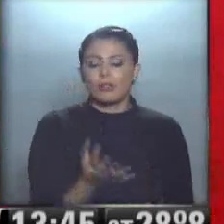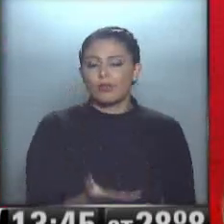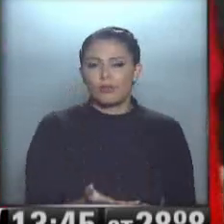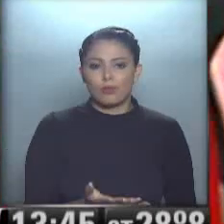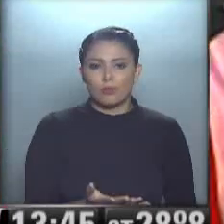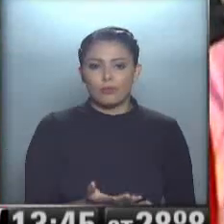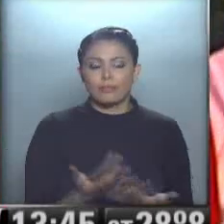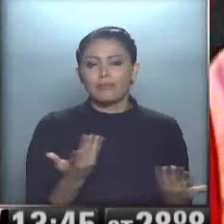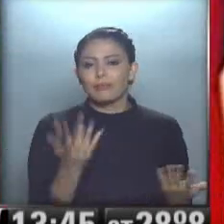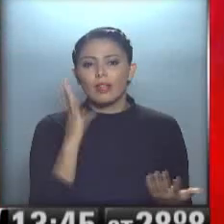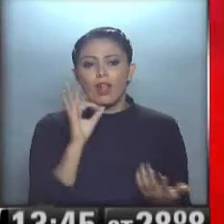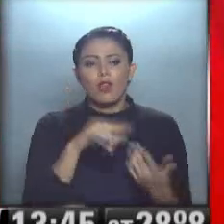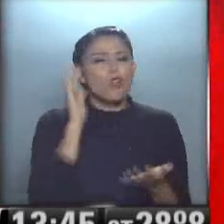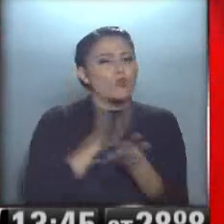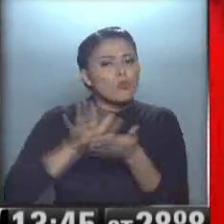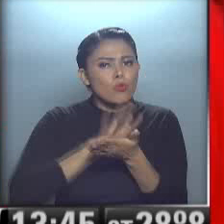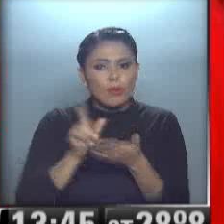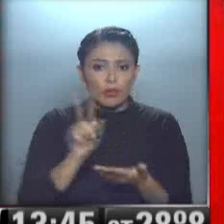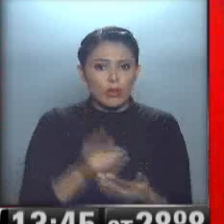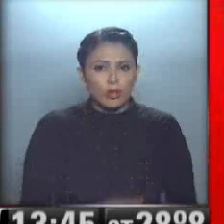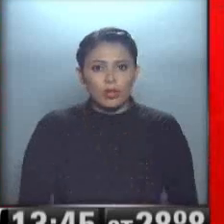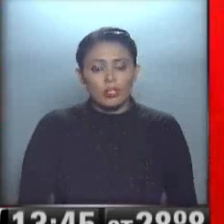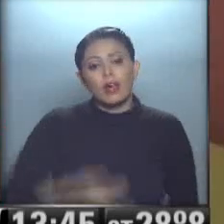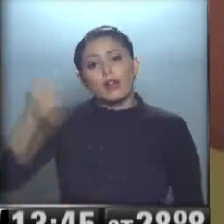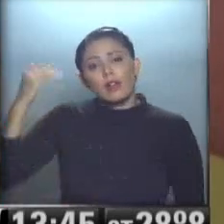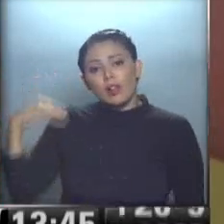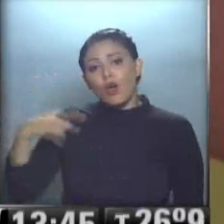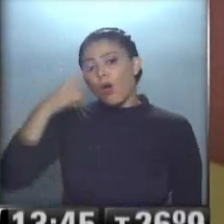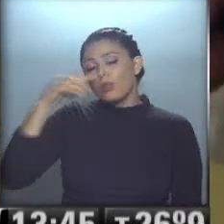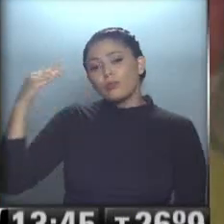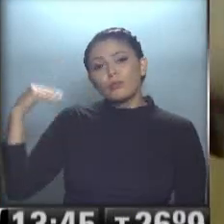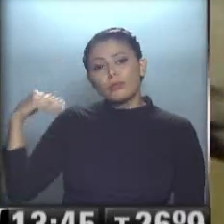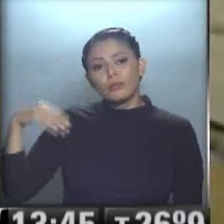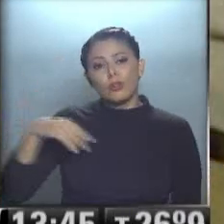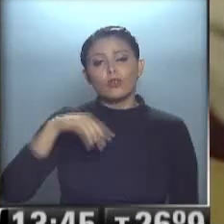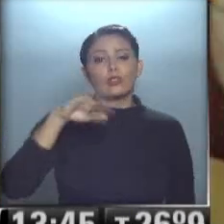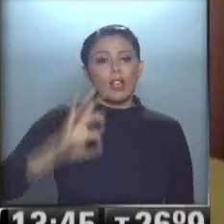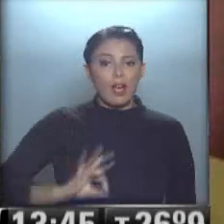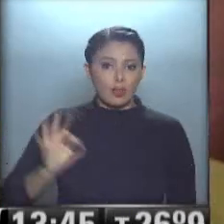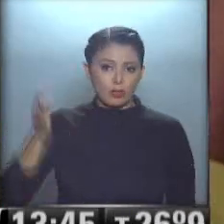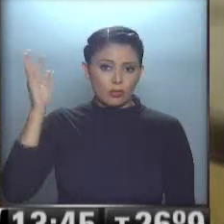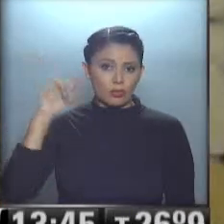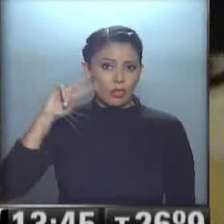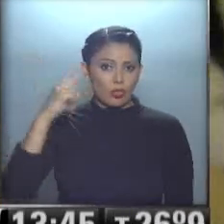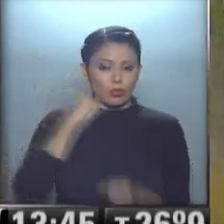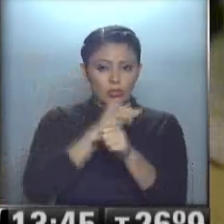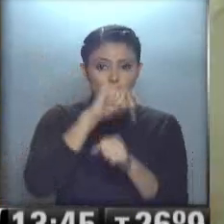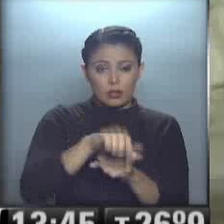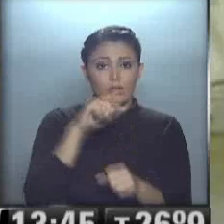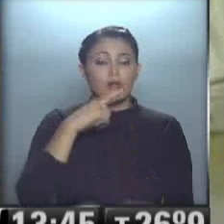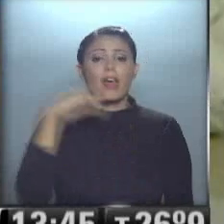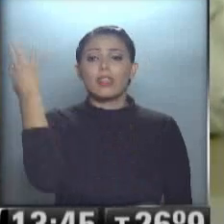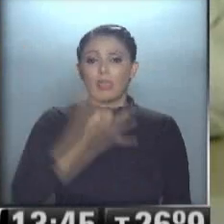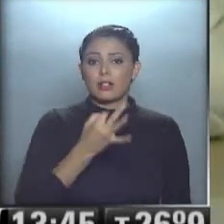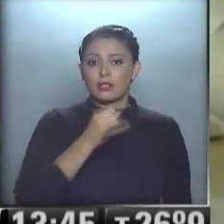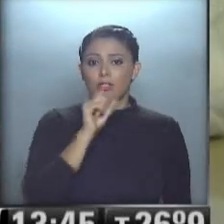eh que se haya innovado en virtud de que los en los dos en los dos últimos años ha habido una resolución de